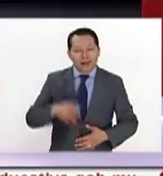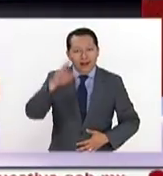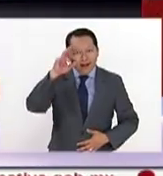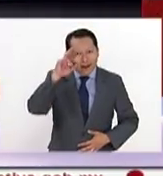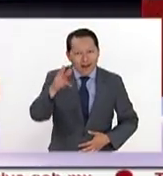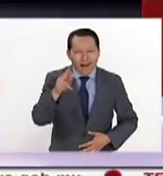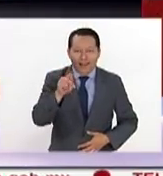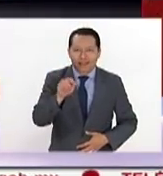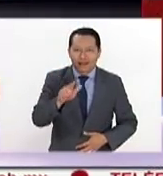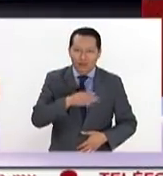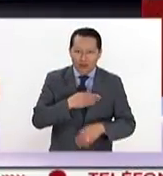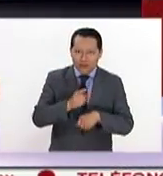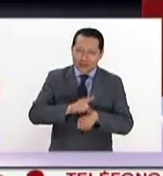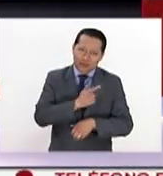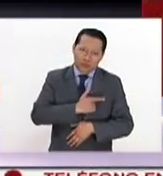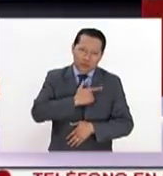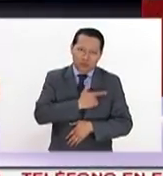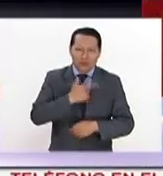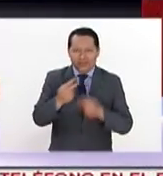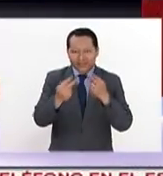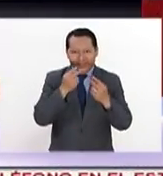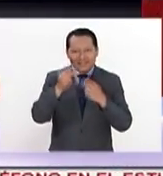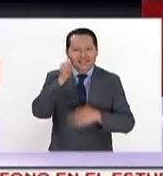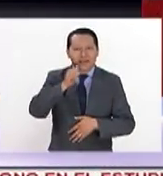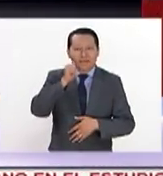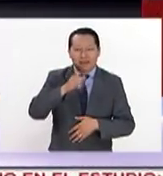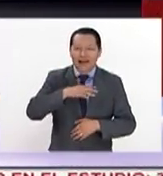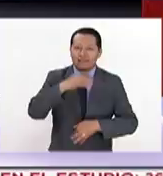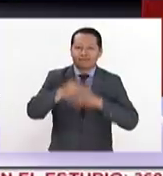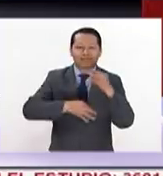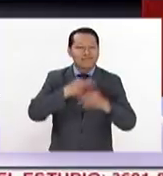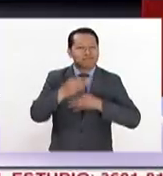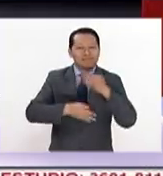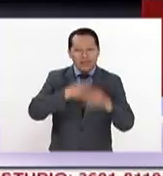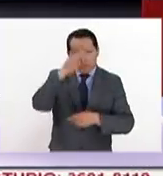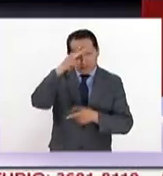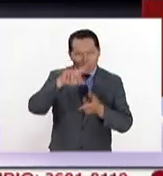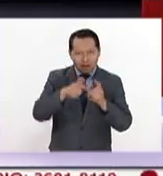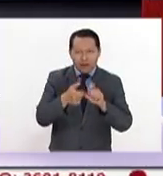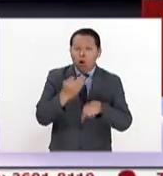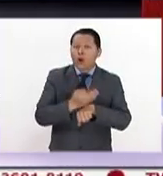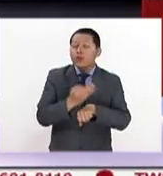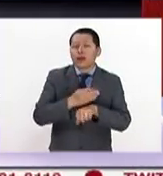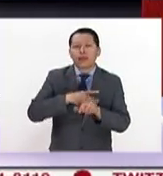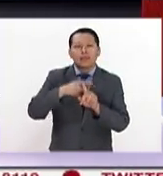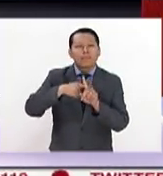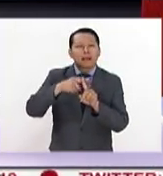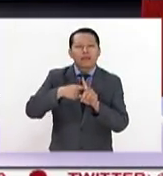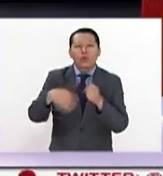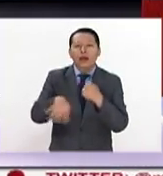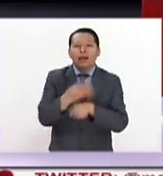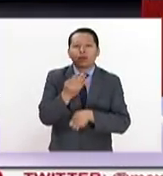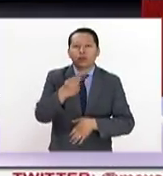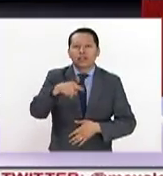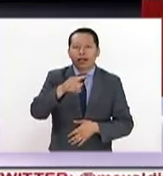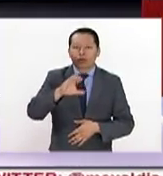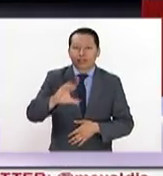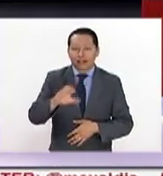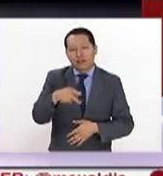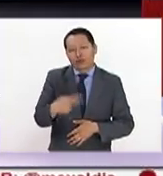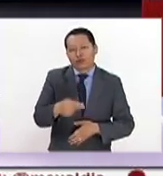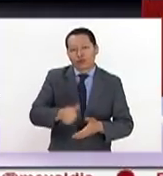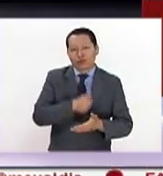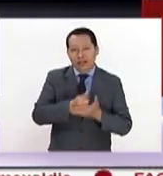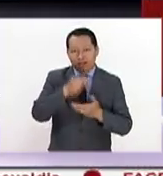Hola, ¿qué tal? Muy buenos días. Qué gusto que nos acompañe siempre en una edición más de México al Día. En este momento, la temperatura 14 grados centígrados